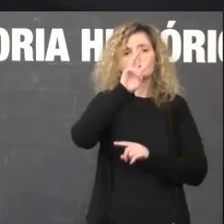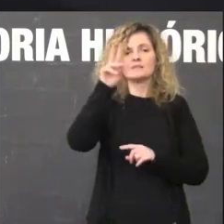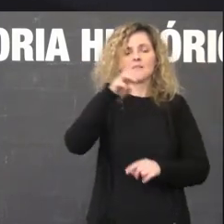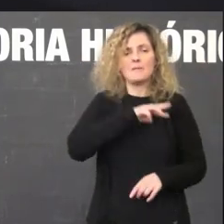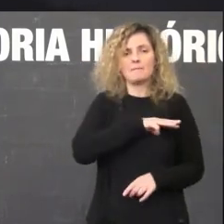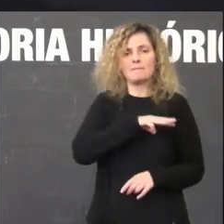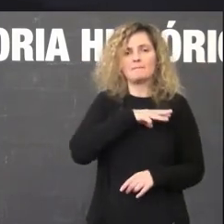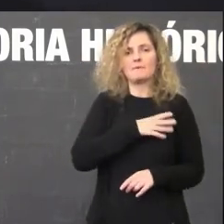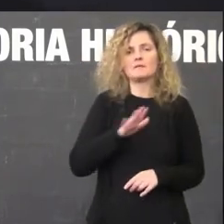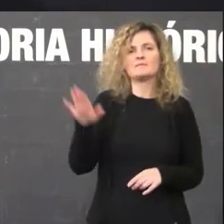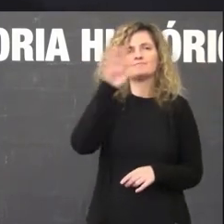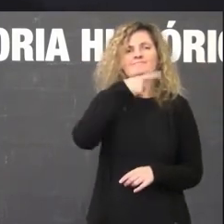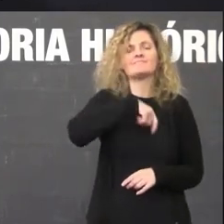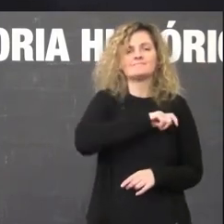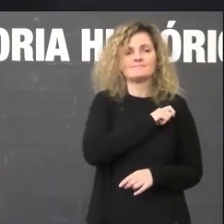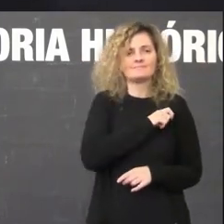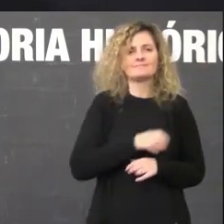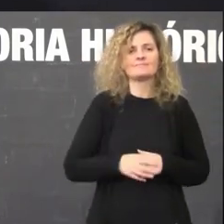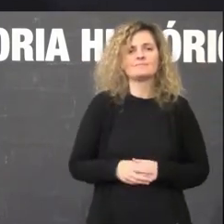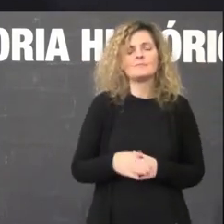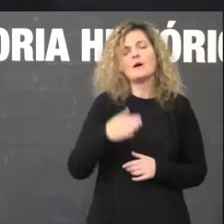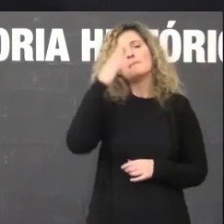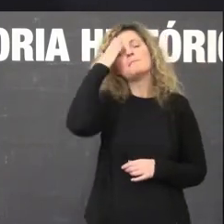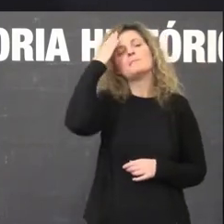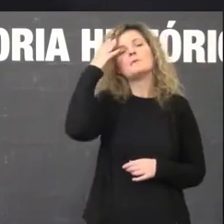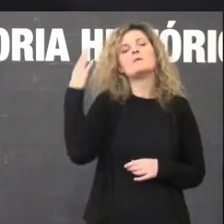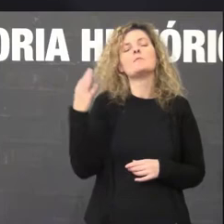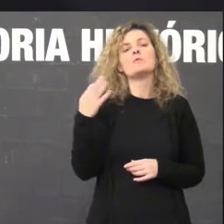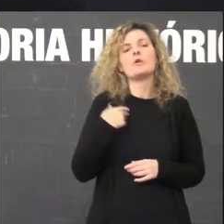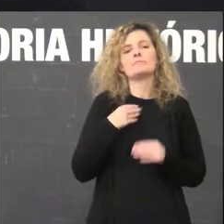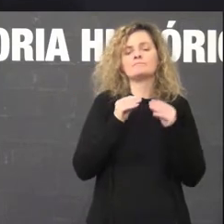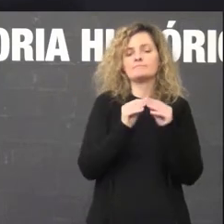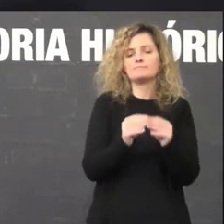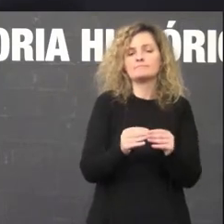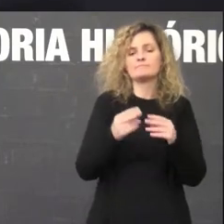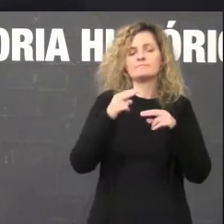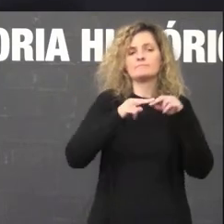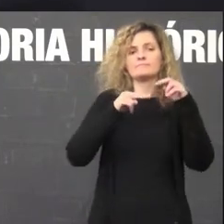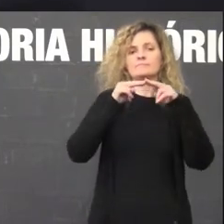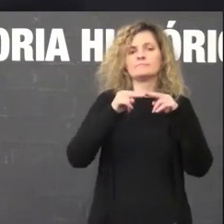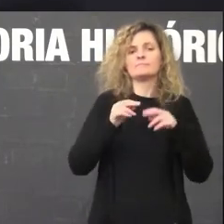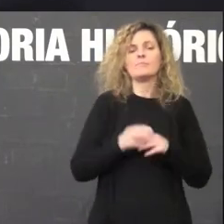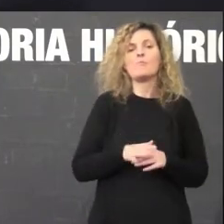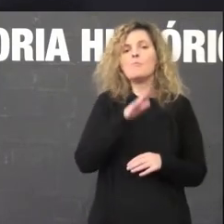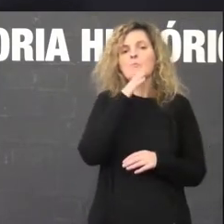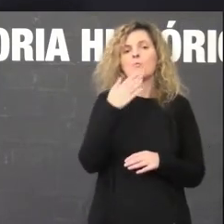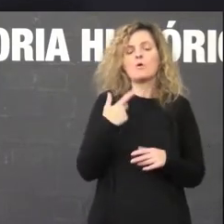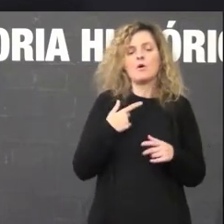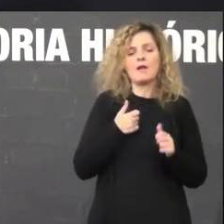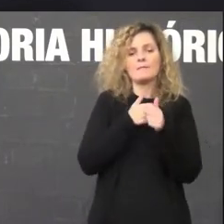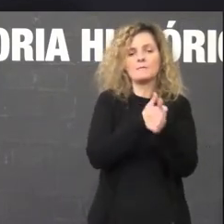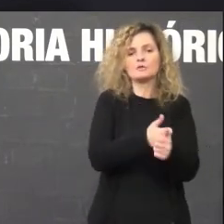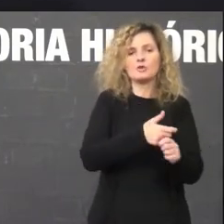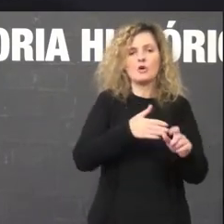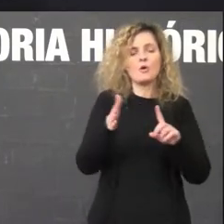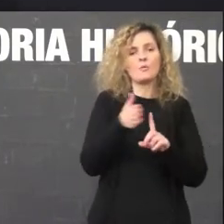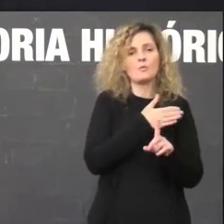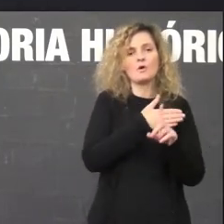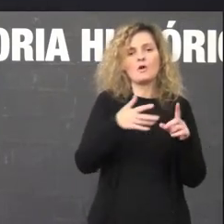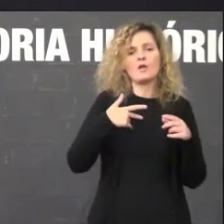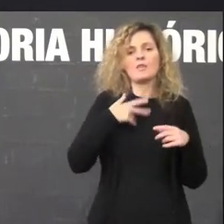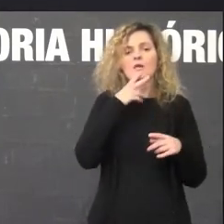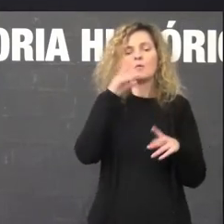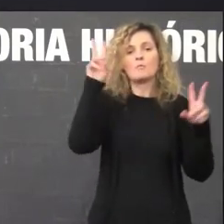masonería en España e en memoria e reparación pola persecución e violencia padecida por